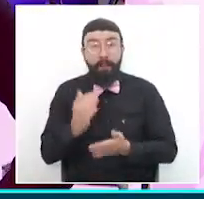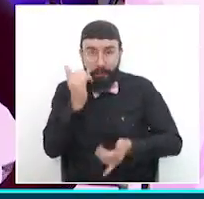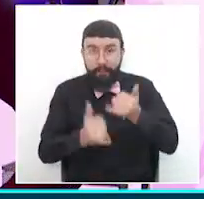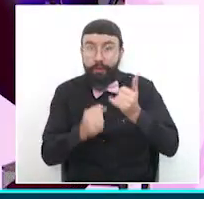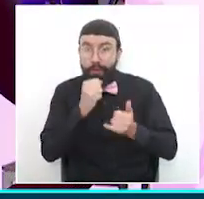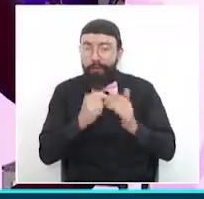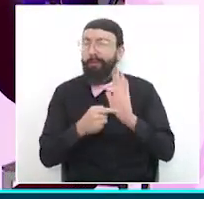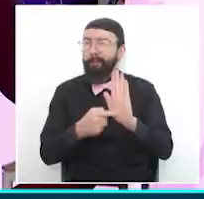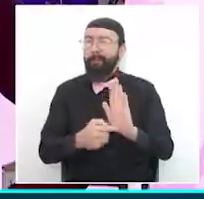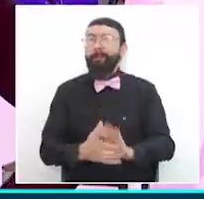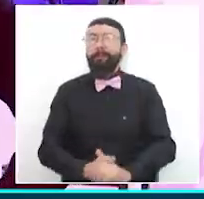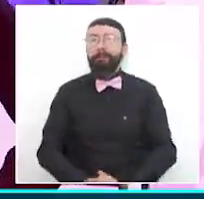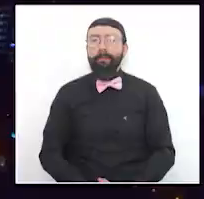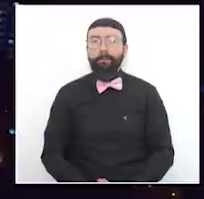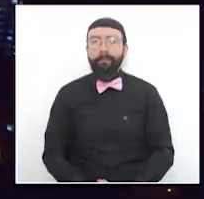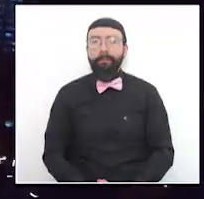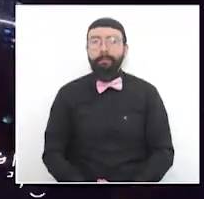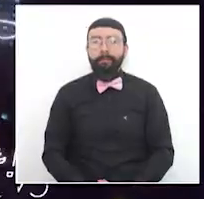al final de la emisión.